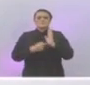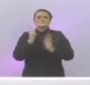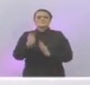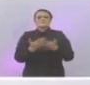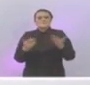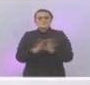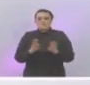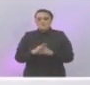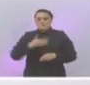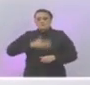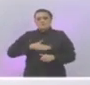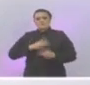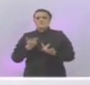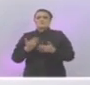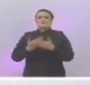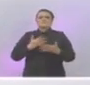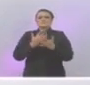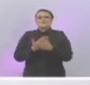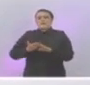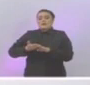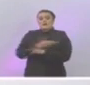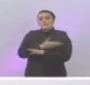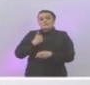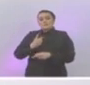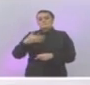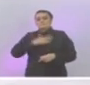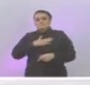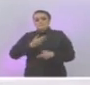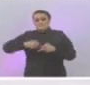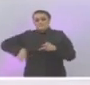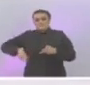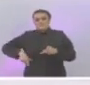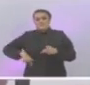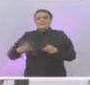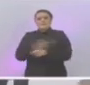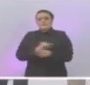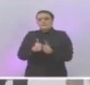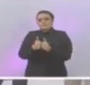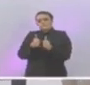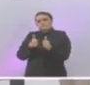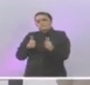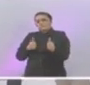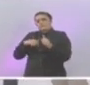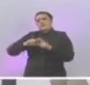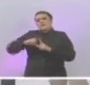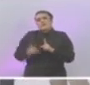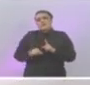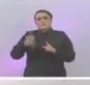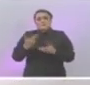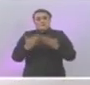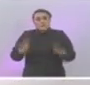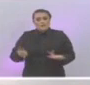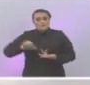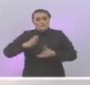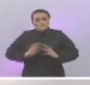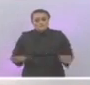con el sistema de justicia penal, que al principio de administración era el más atrasado del país y que está hoy